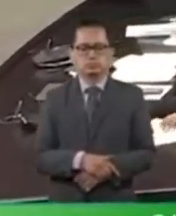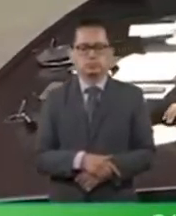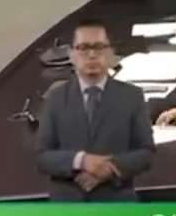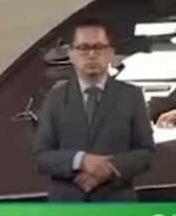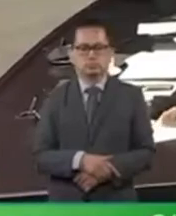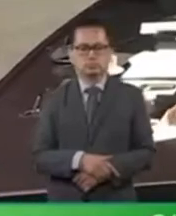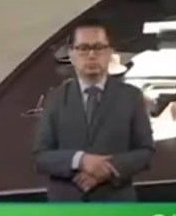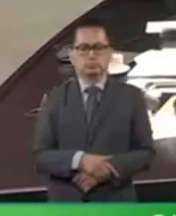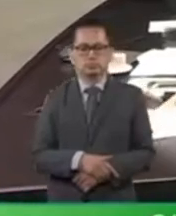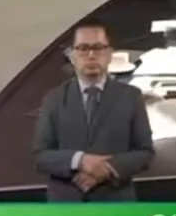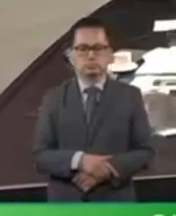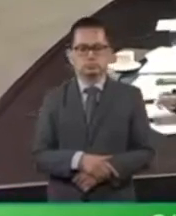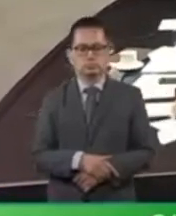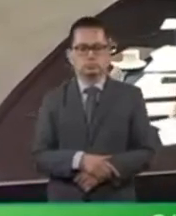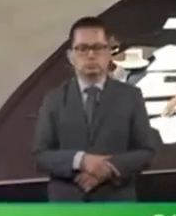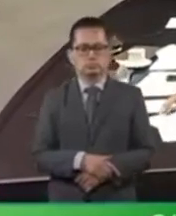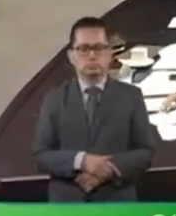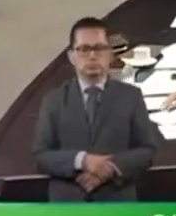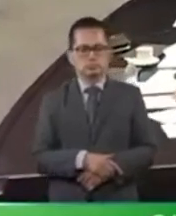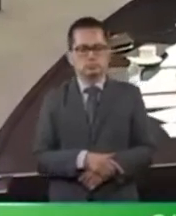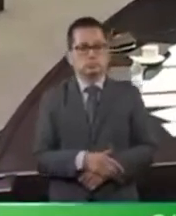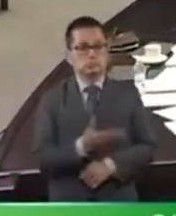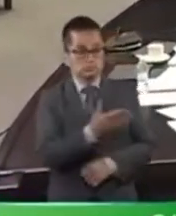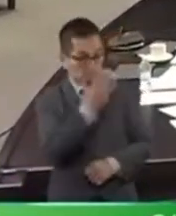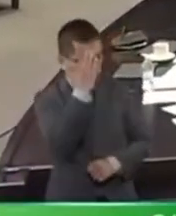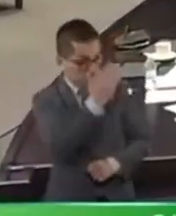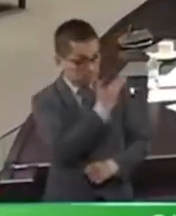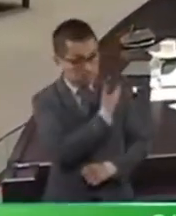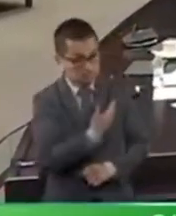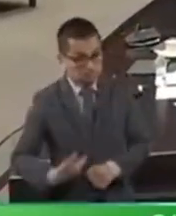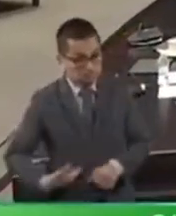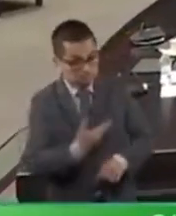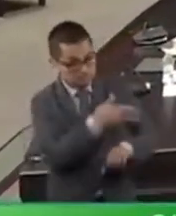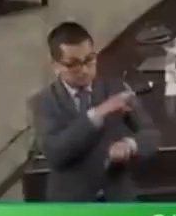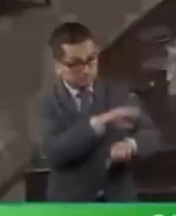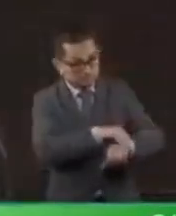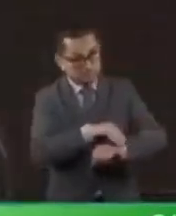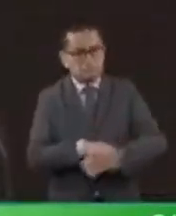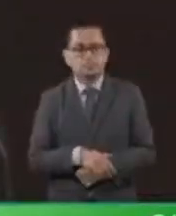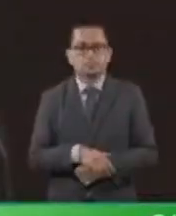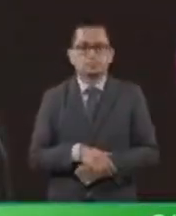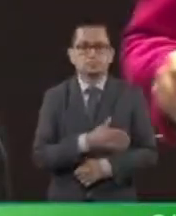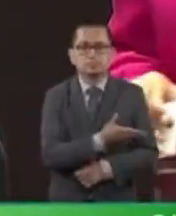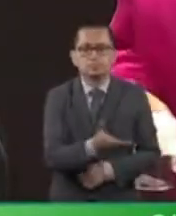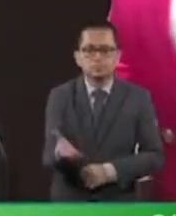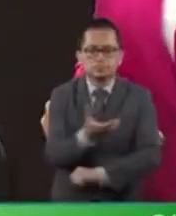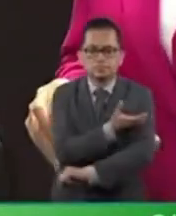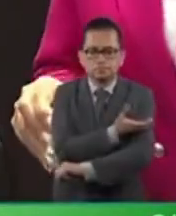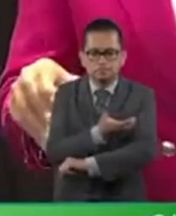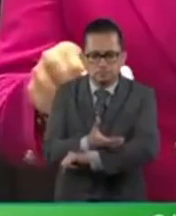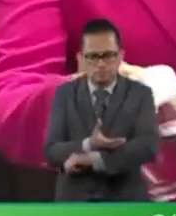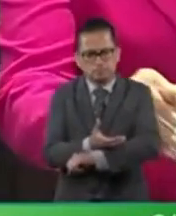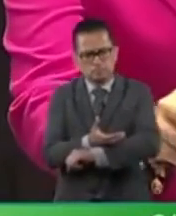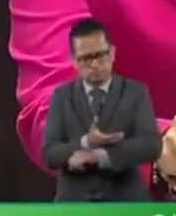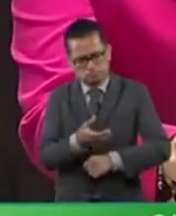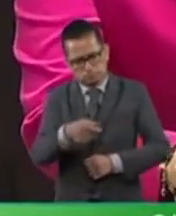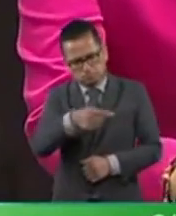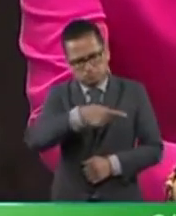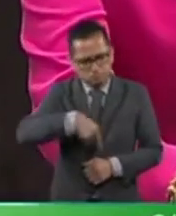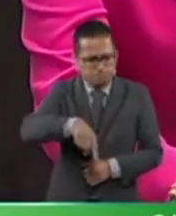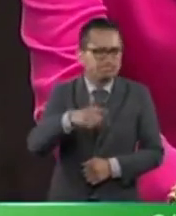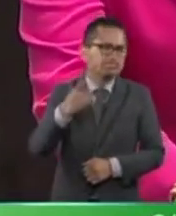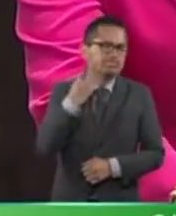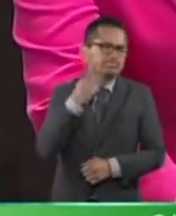Con su permiso, señor presidente, y con el permiso de todas mis compañeras diputadas